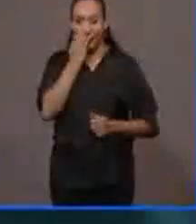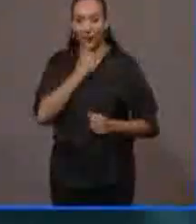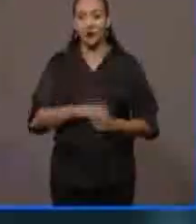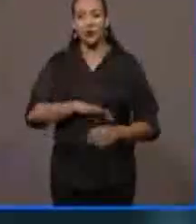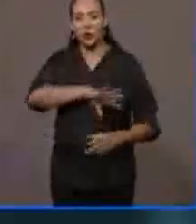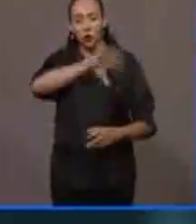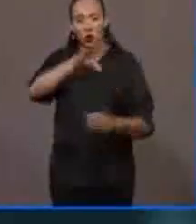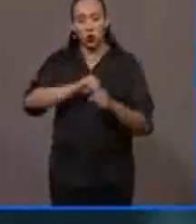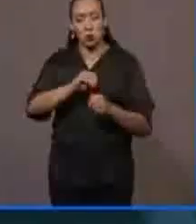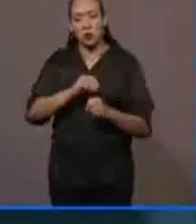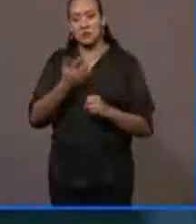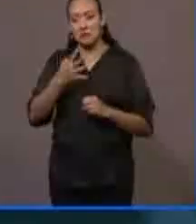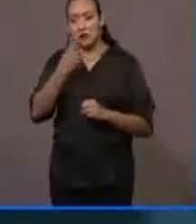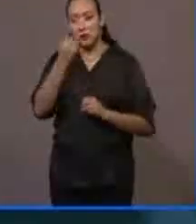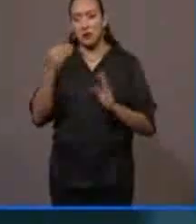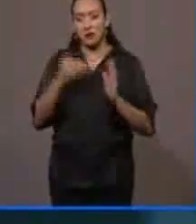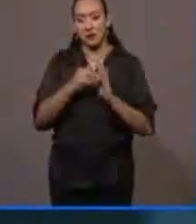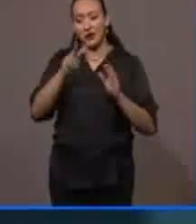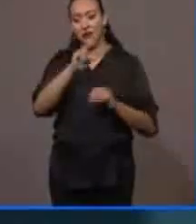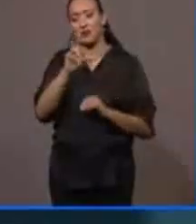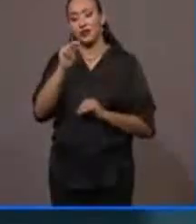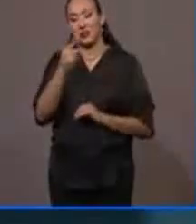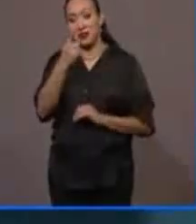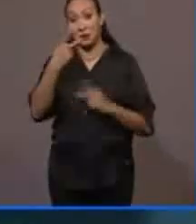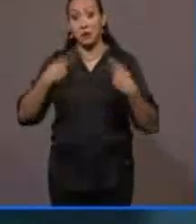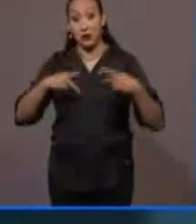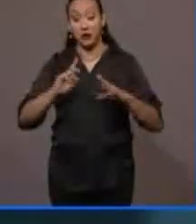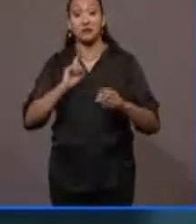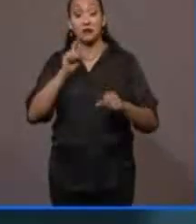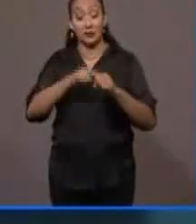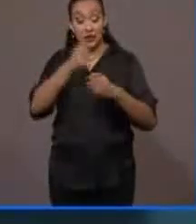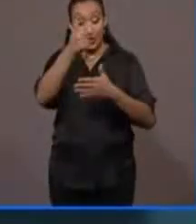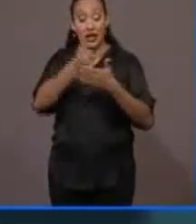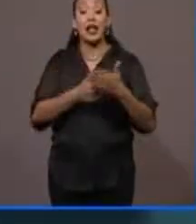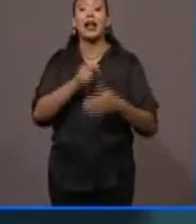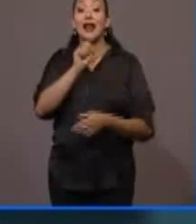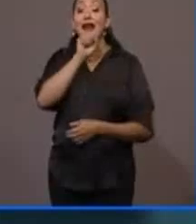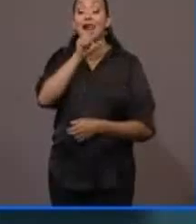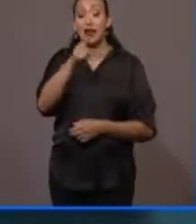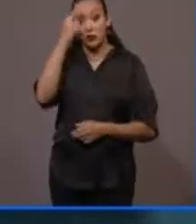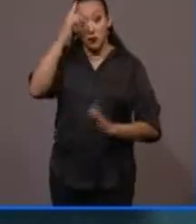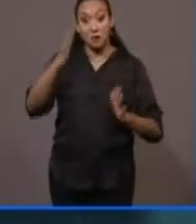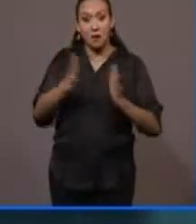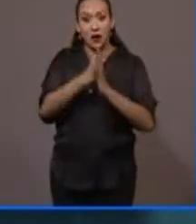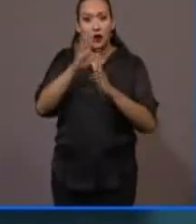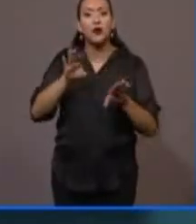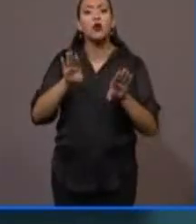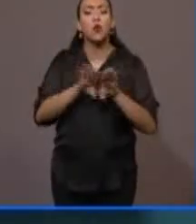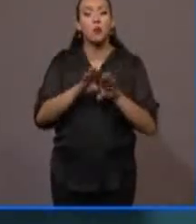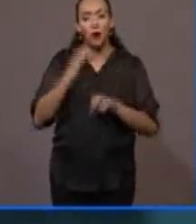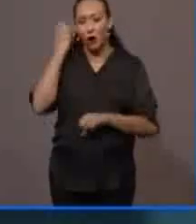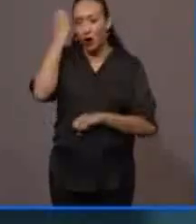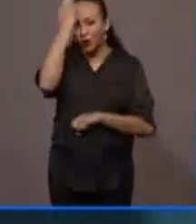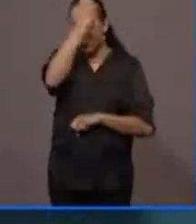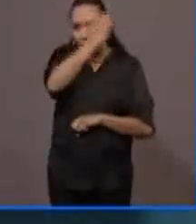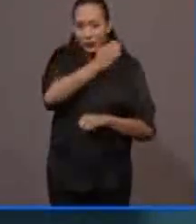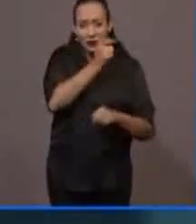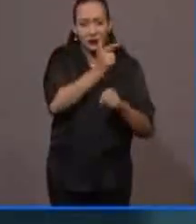Un total de 9.281 personas se han registrado en Jalisco para participar como observadores en